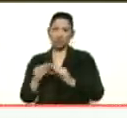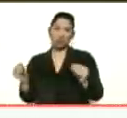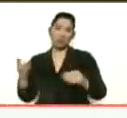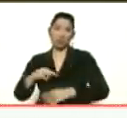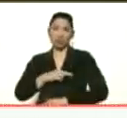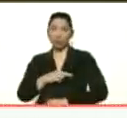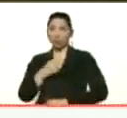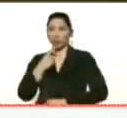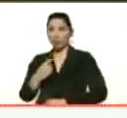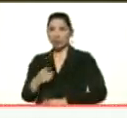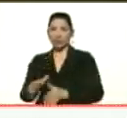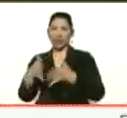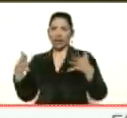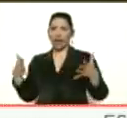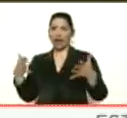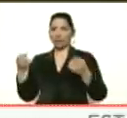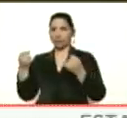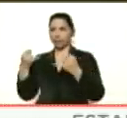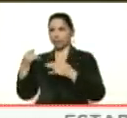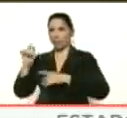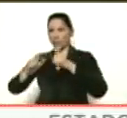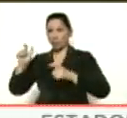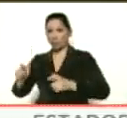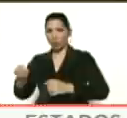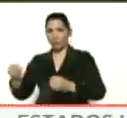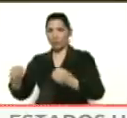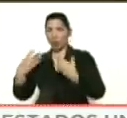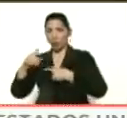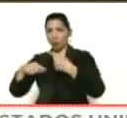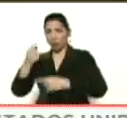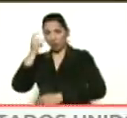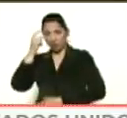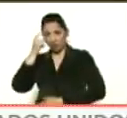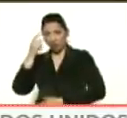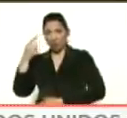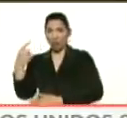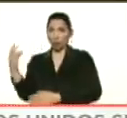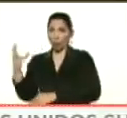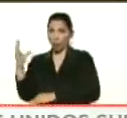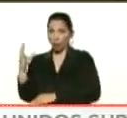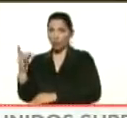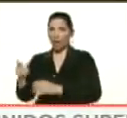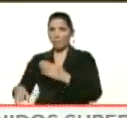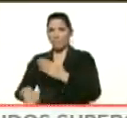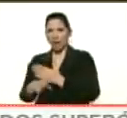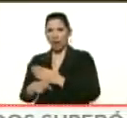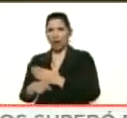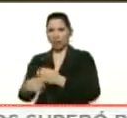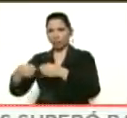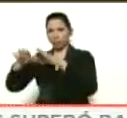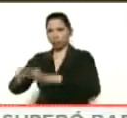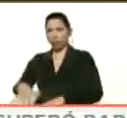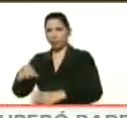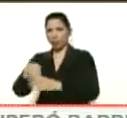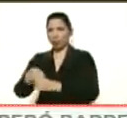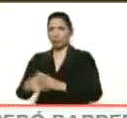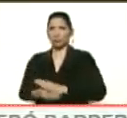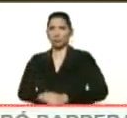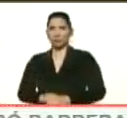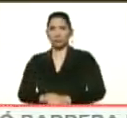refiriendo, de la inmensa cantidad de casos que diariamente aparecen en la hermana República, y va a levantar, va